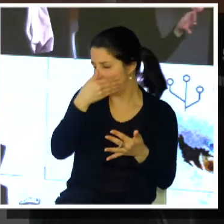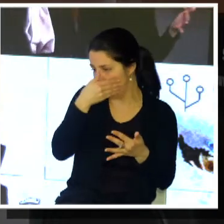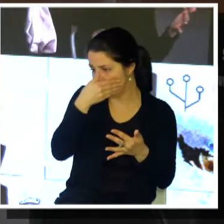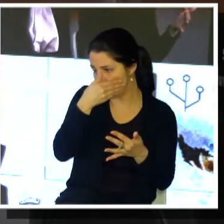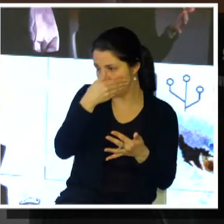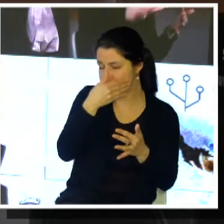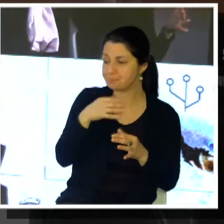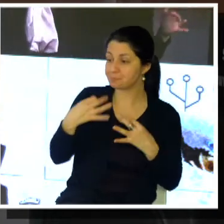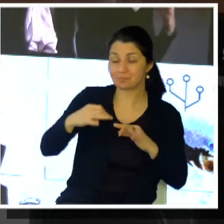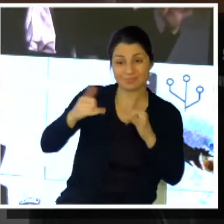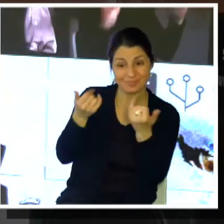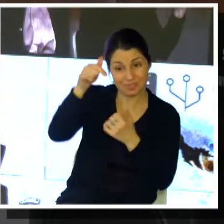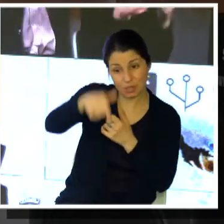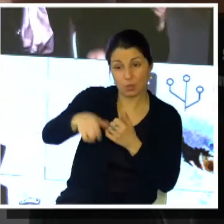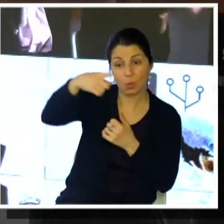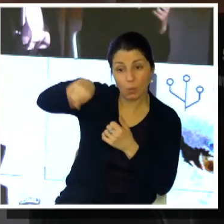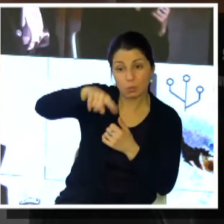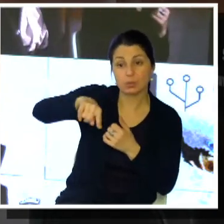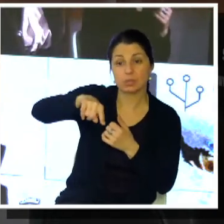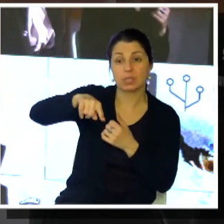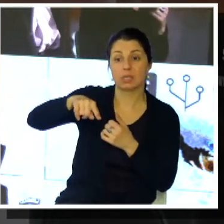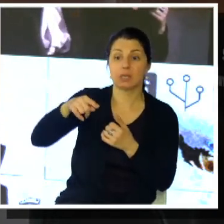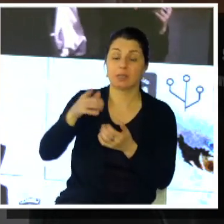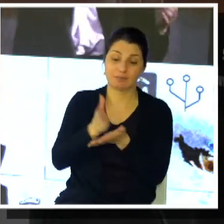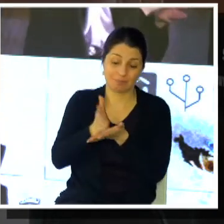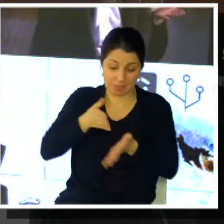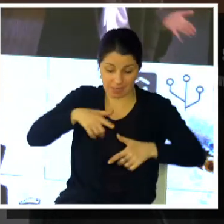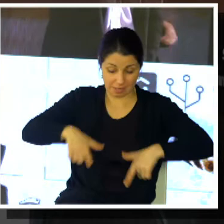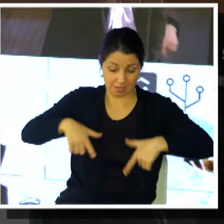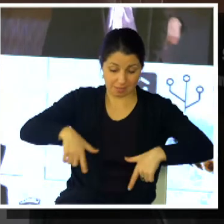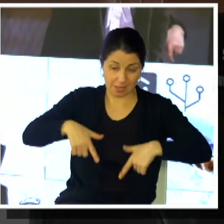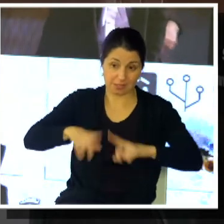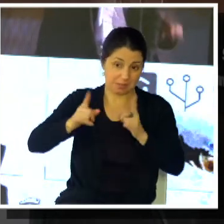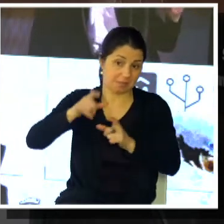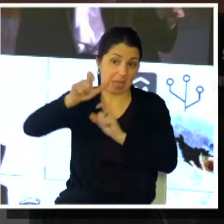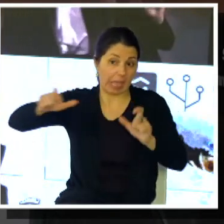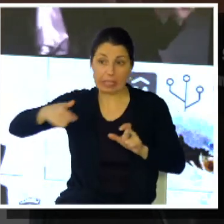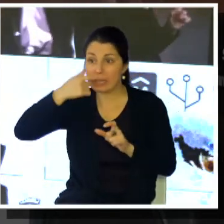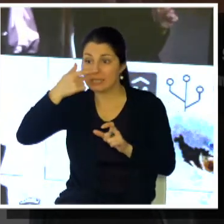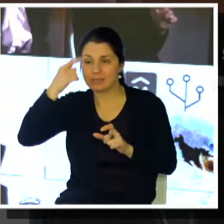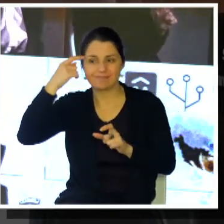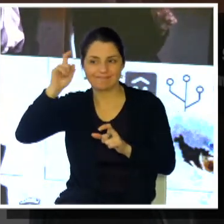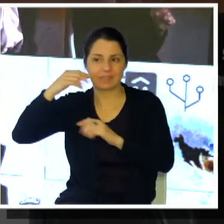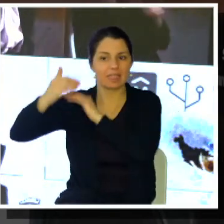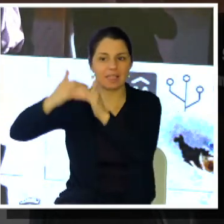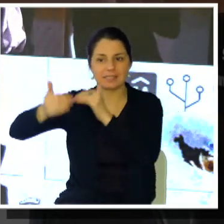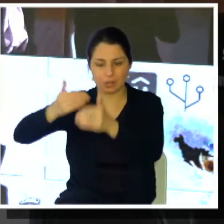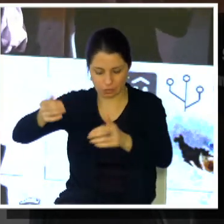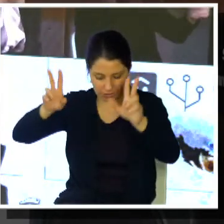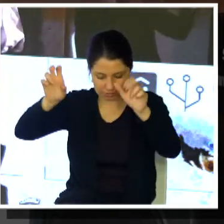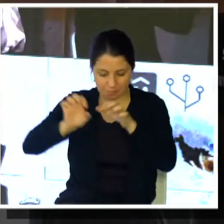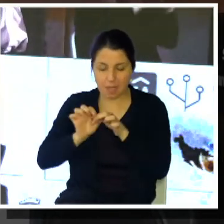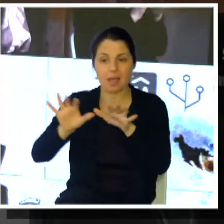que en realidad ya hoy, tanto ustedes, colaboradores de la Intendencia, como gente que le interese desarrollar sobre